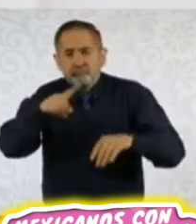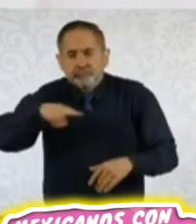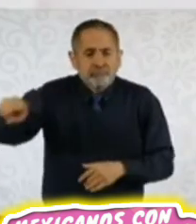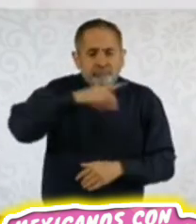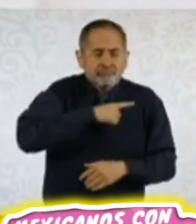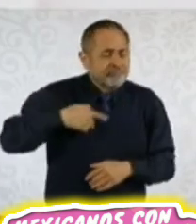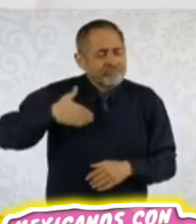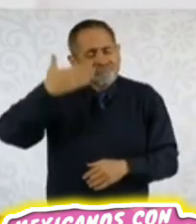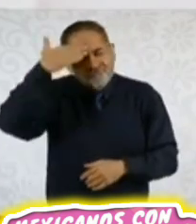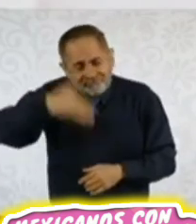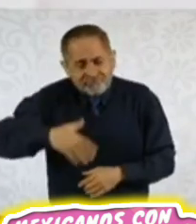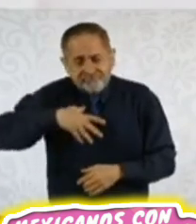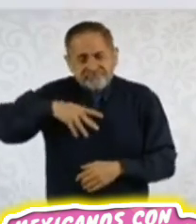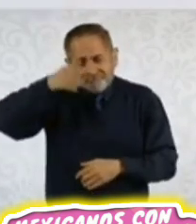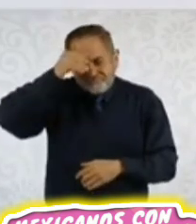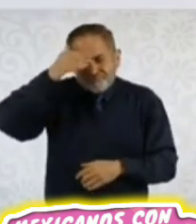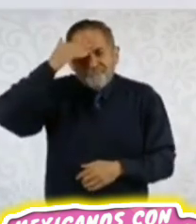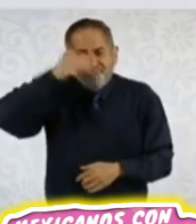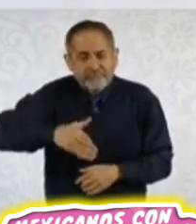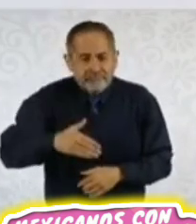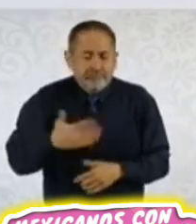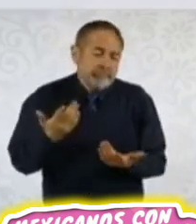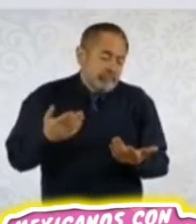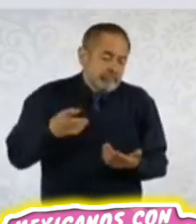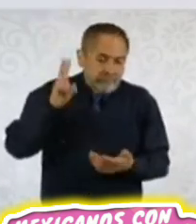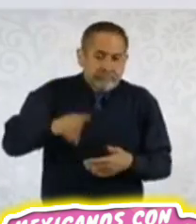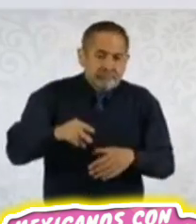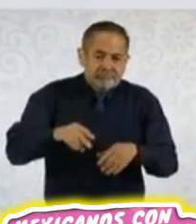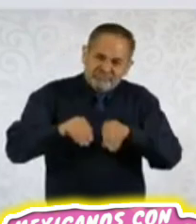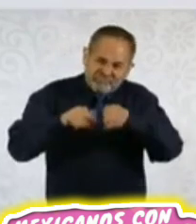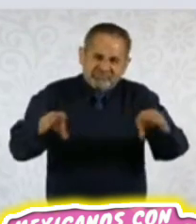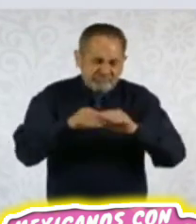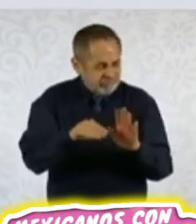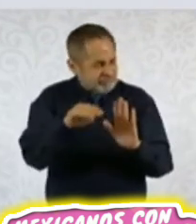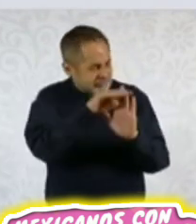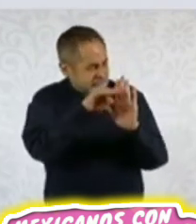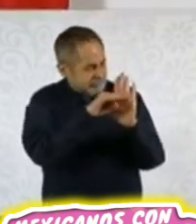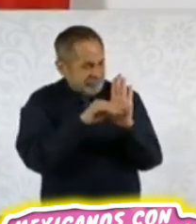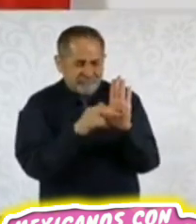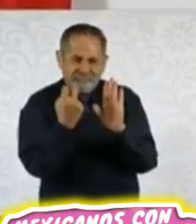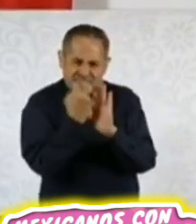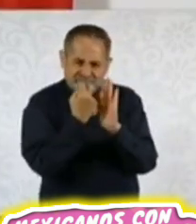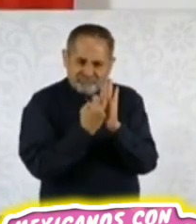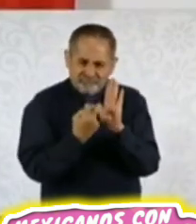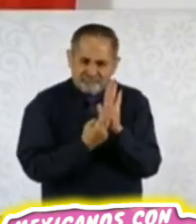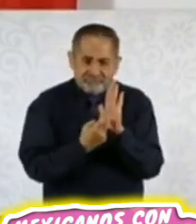mujeres. Pero además, pues tiene que hacerse realidad todo lo que está establecido en la